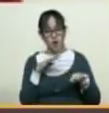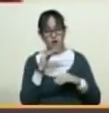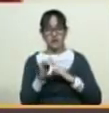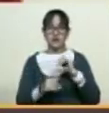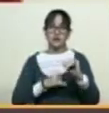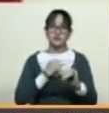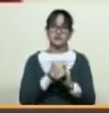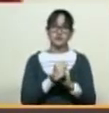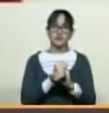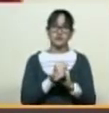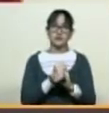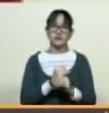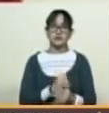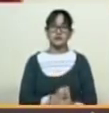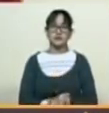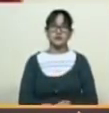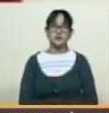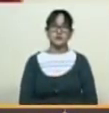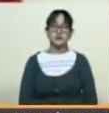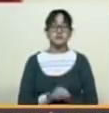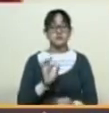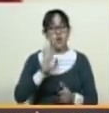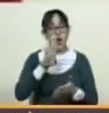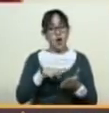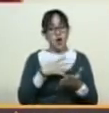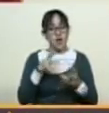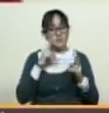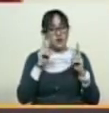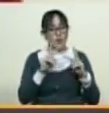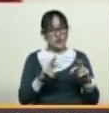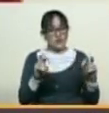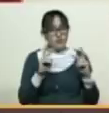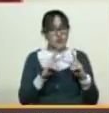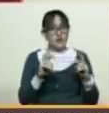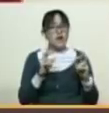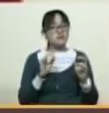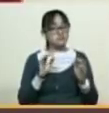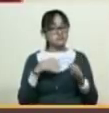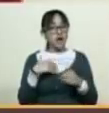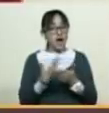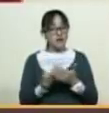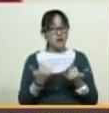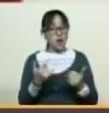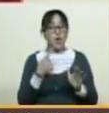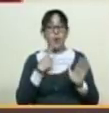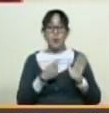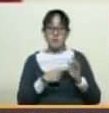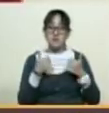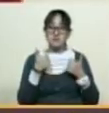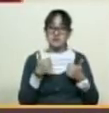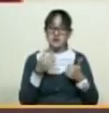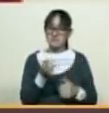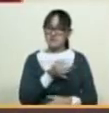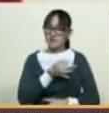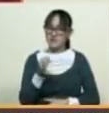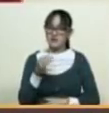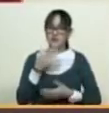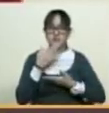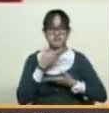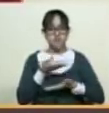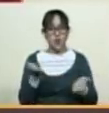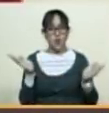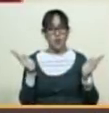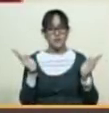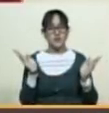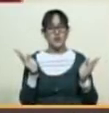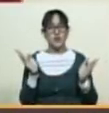internacional. Allí el cronograma de auditoría se ha venido cumpliendo perfectamente, como ha sido público, las